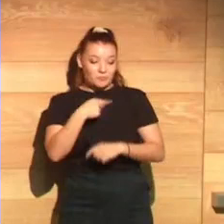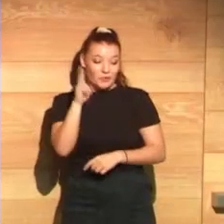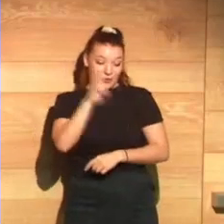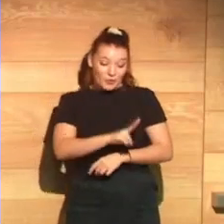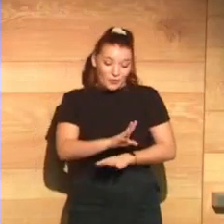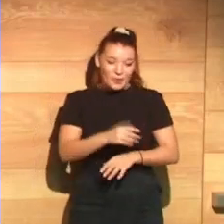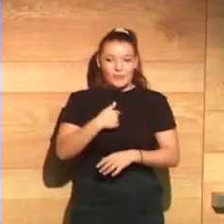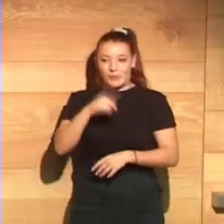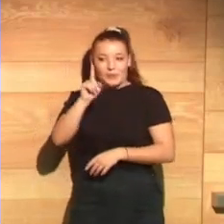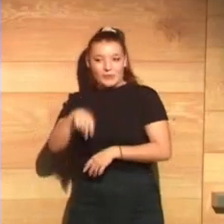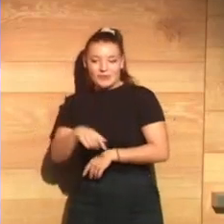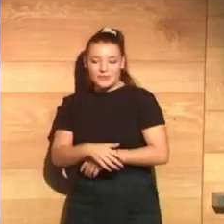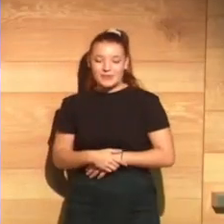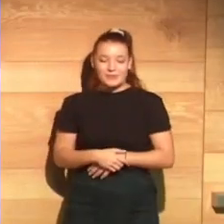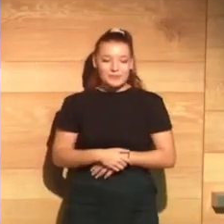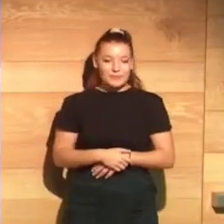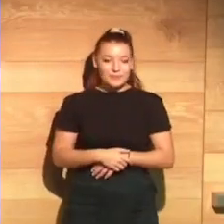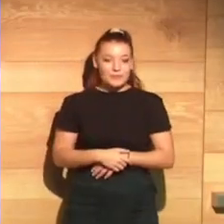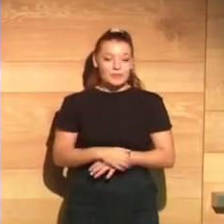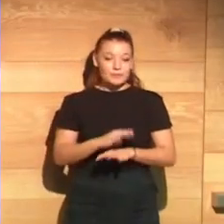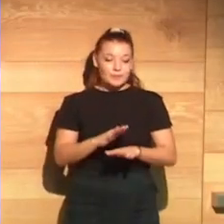veo en mi dibujo. Yo también lo veo, si te vale.